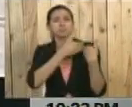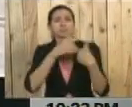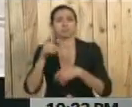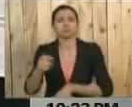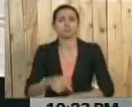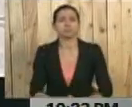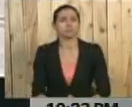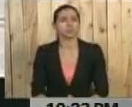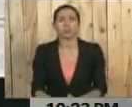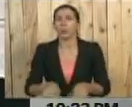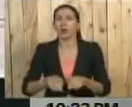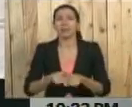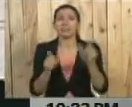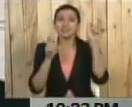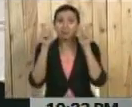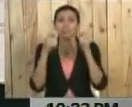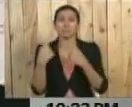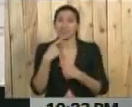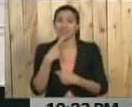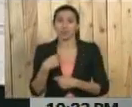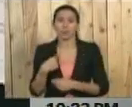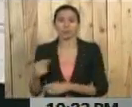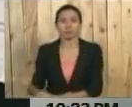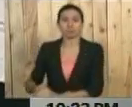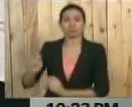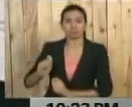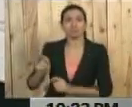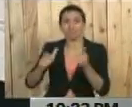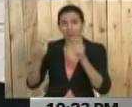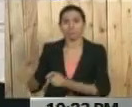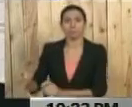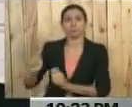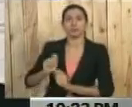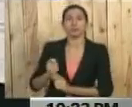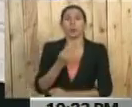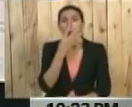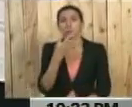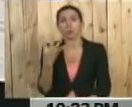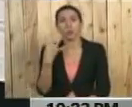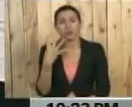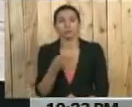Como el comandante Chávez me puso en mis manos. Hace 4 años ahí.